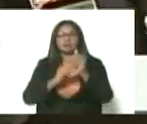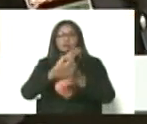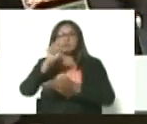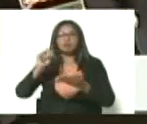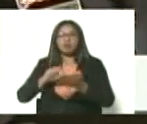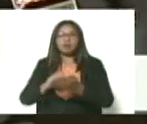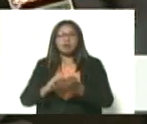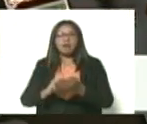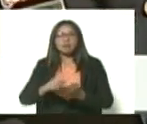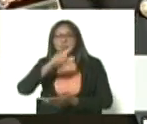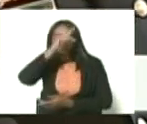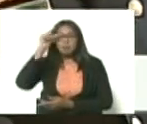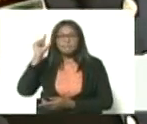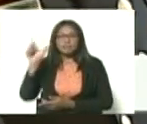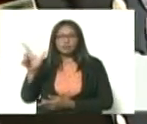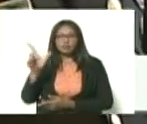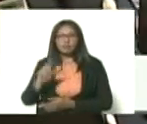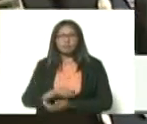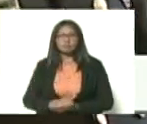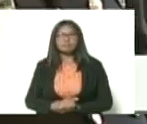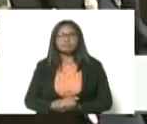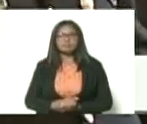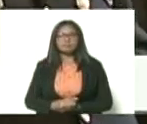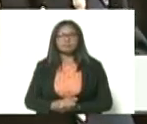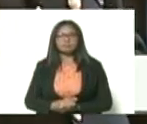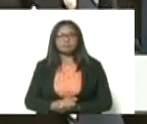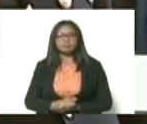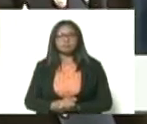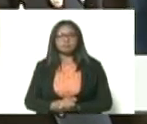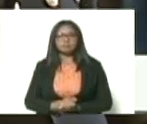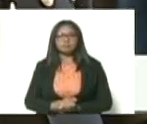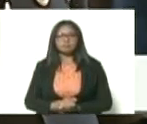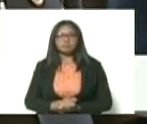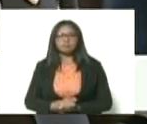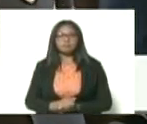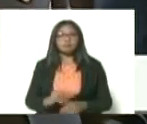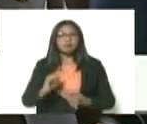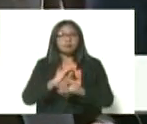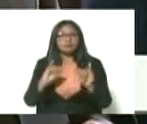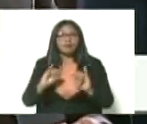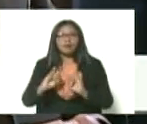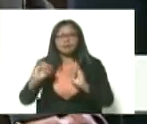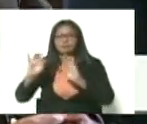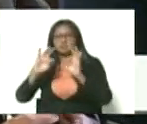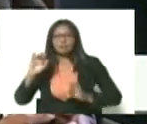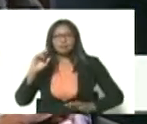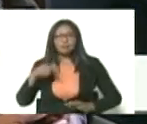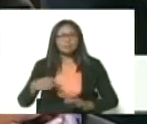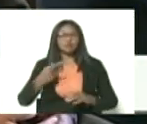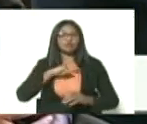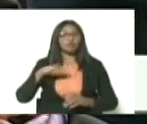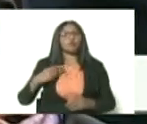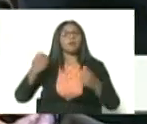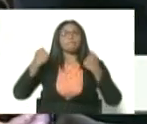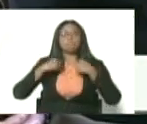las autoridades de todos los partidos del gran polo patriótico, ya estamos